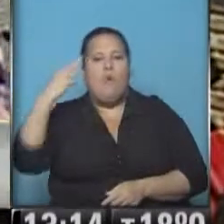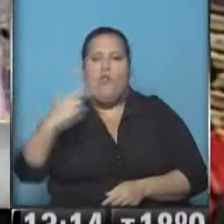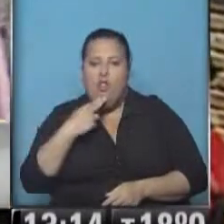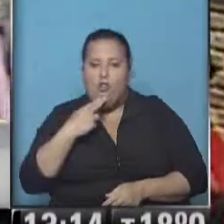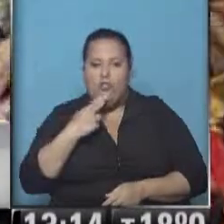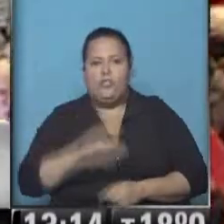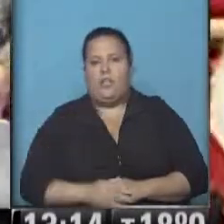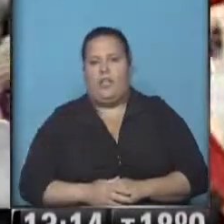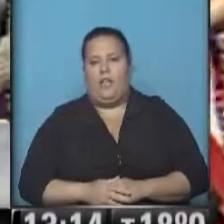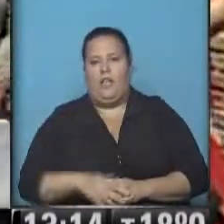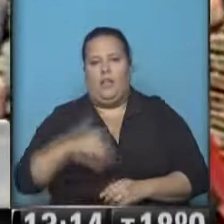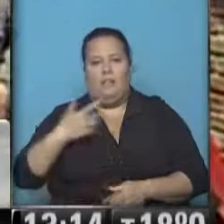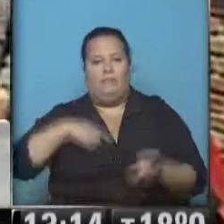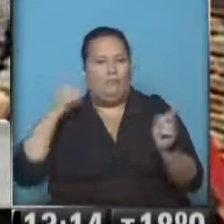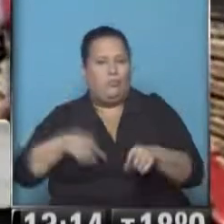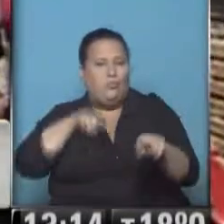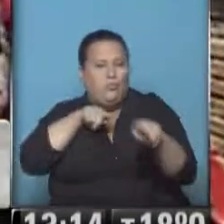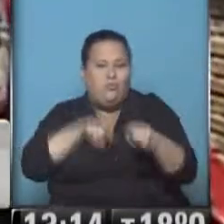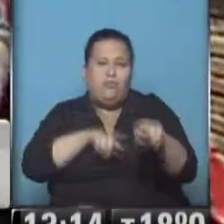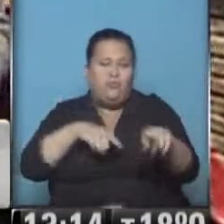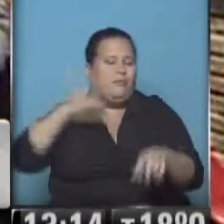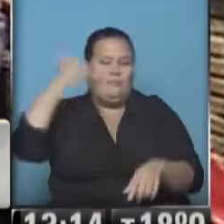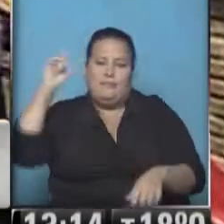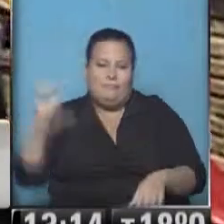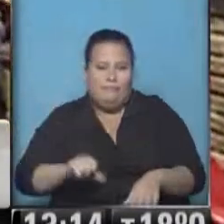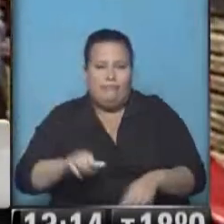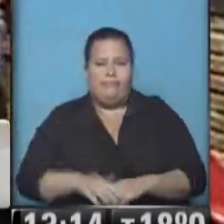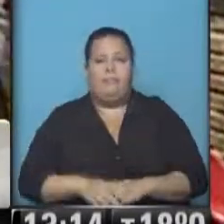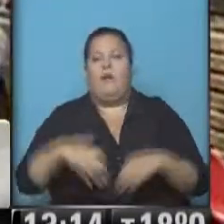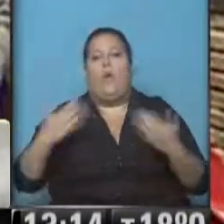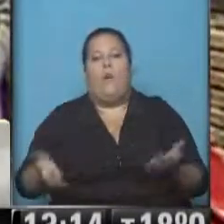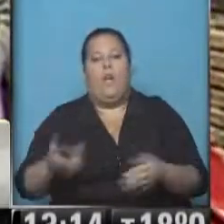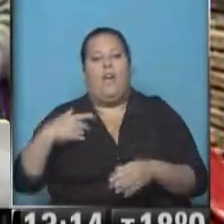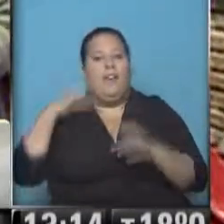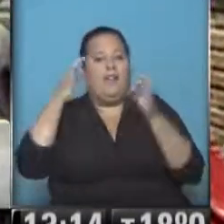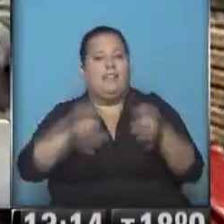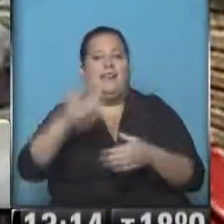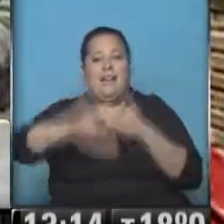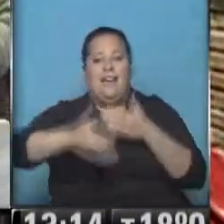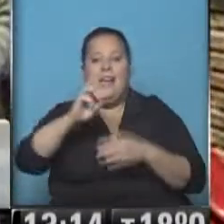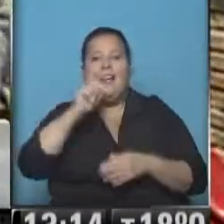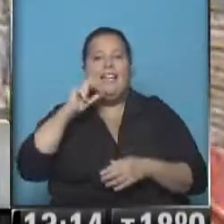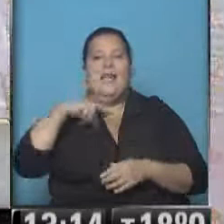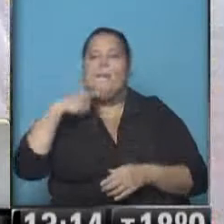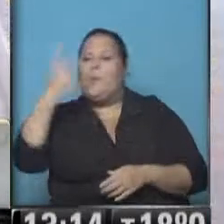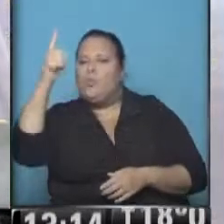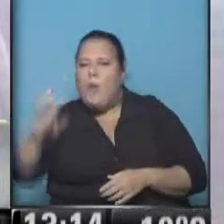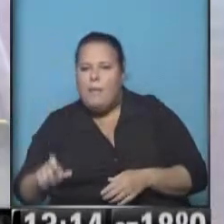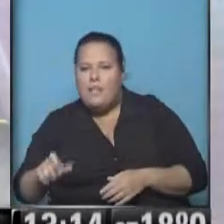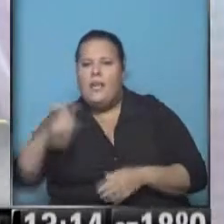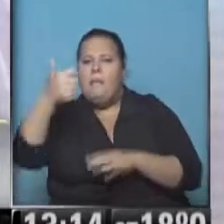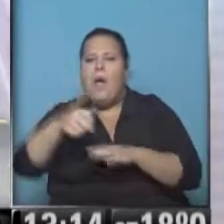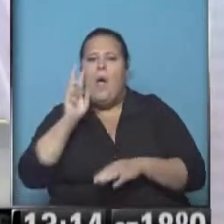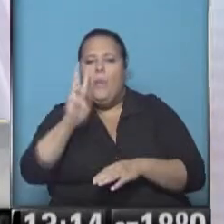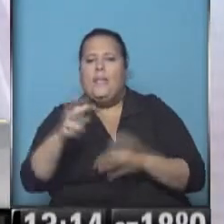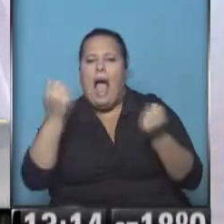911, porque iba a alta velocidad, no me pude comunicar. Y bueno, cuando llego a Cristianía, le pregunto a una persona que estaba parada ahí, le